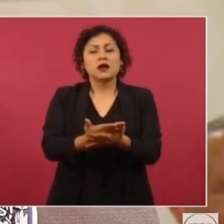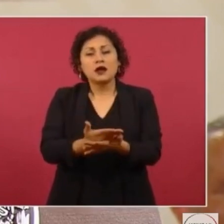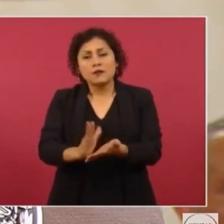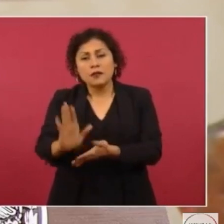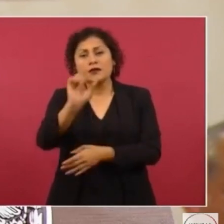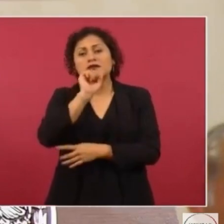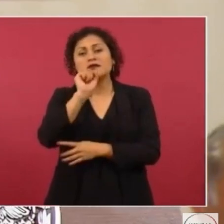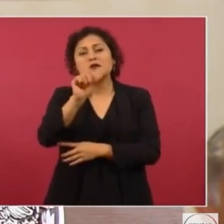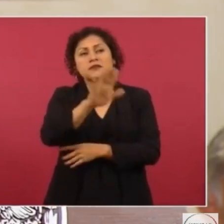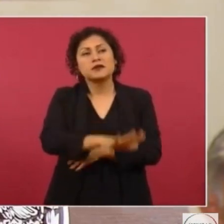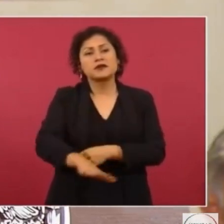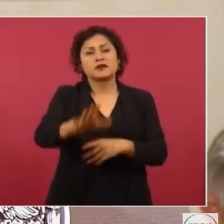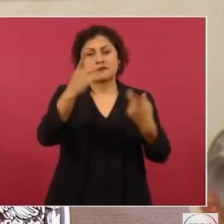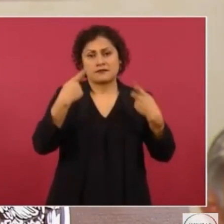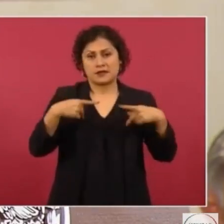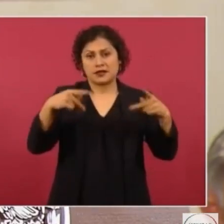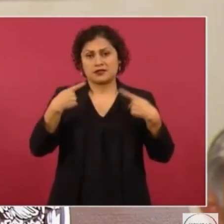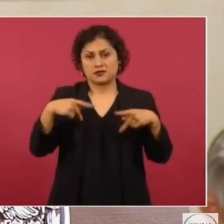pues